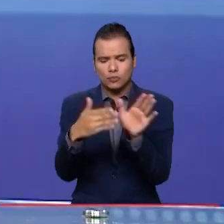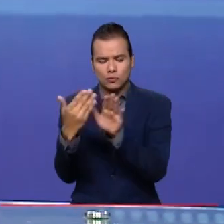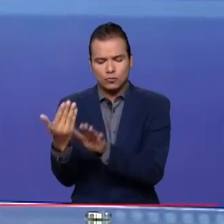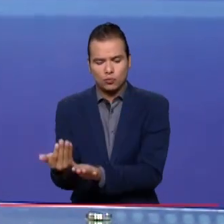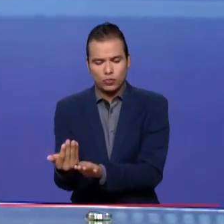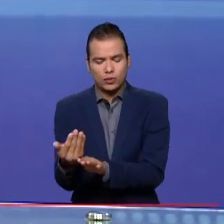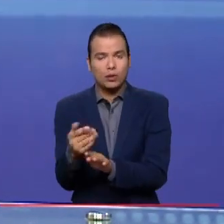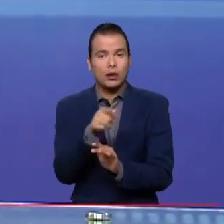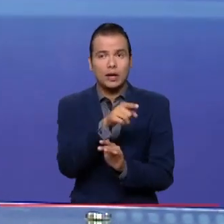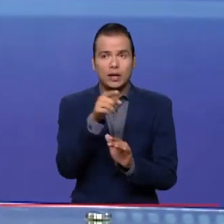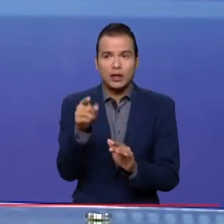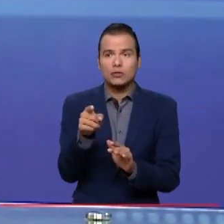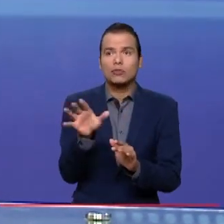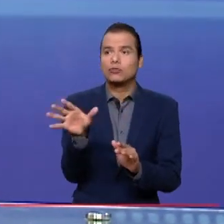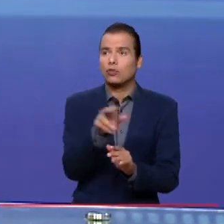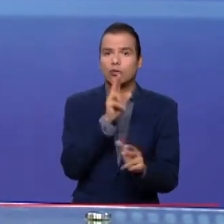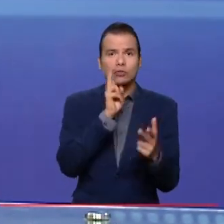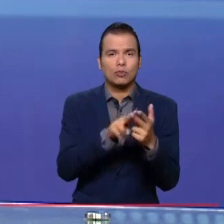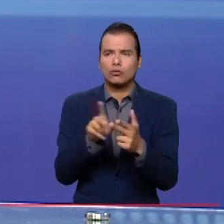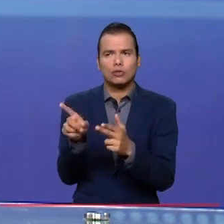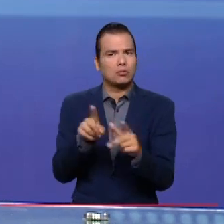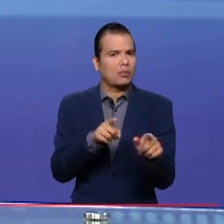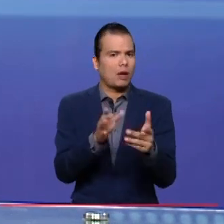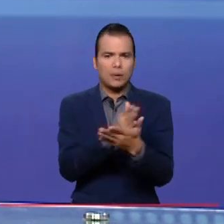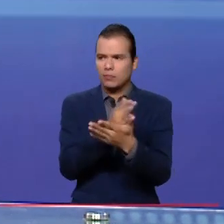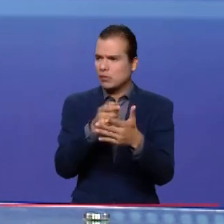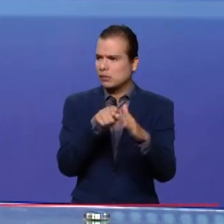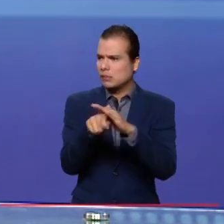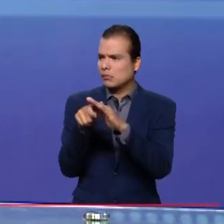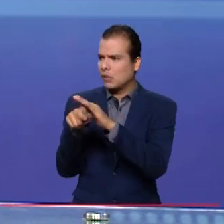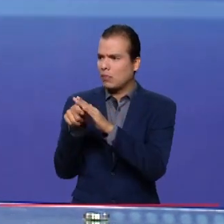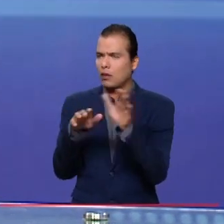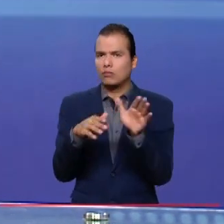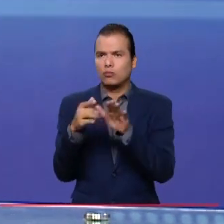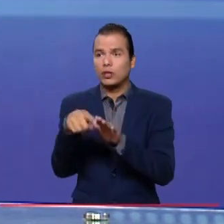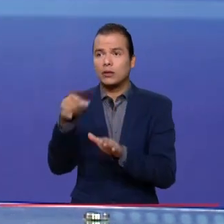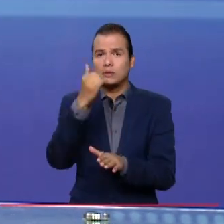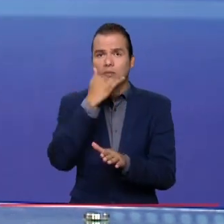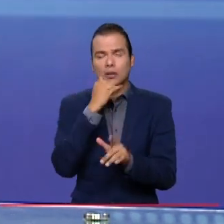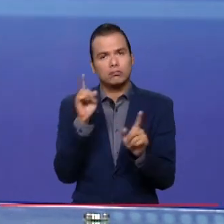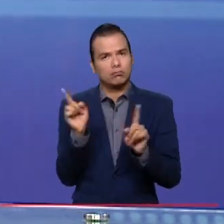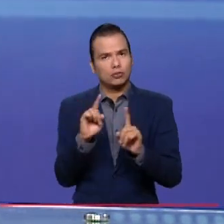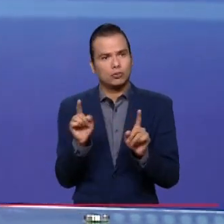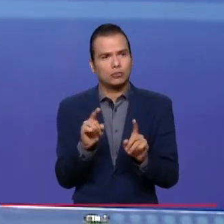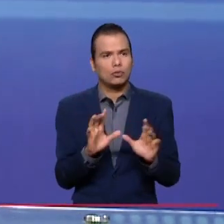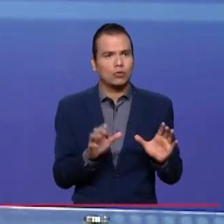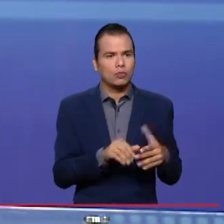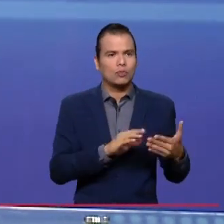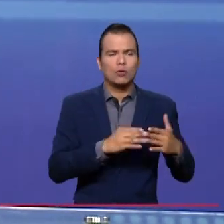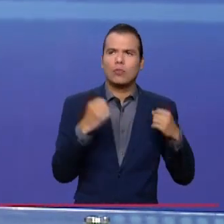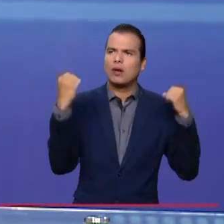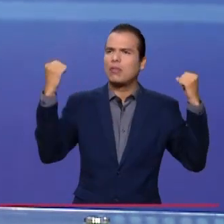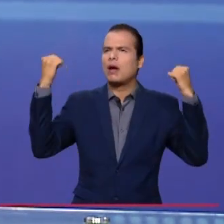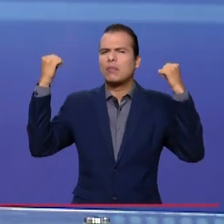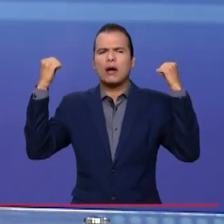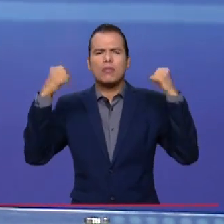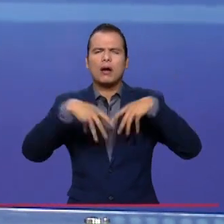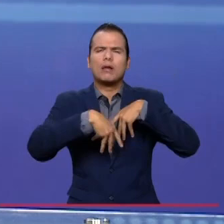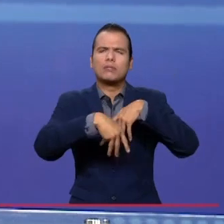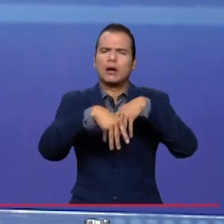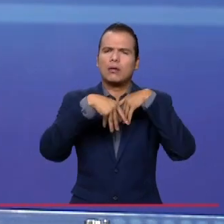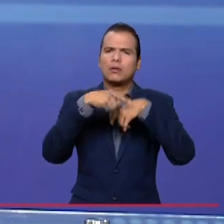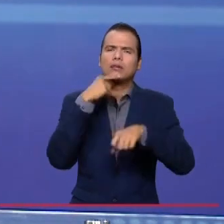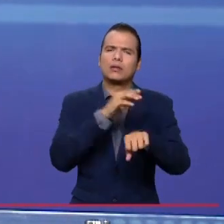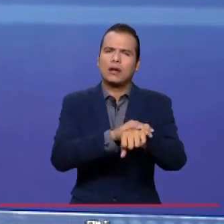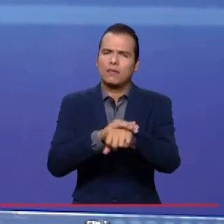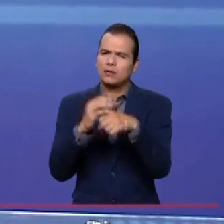sin relación aparente con disputas o actividades delictivas, según reportes. Marchas y protestas recientes instan al